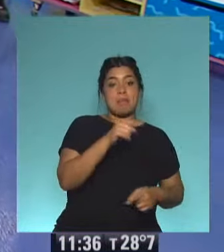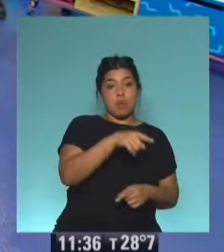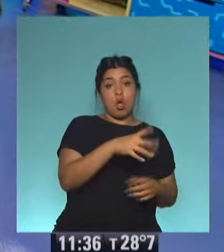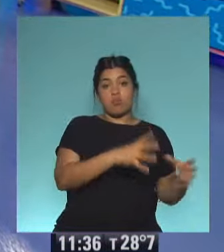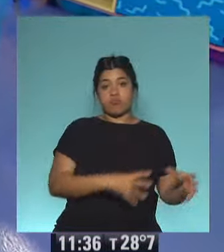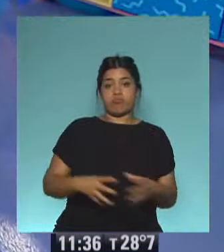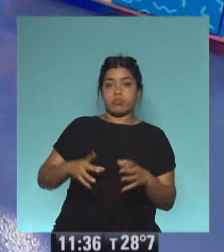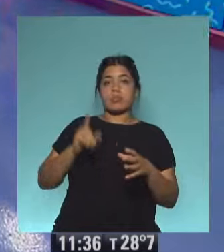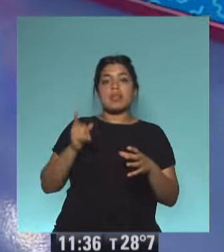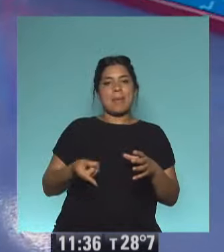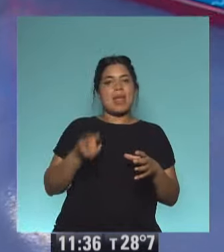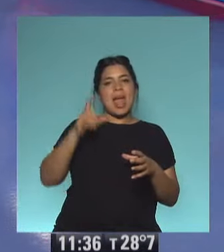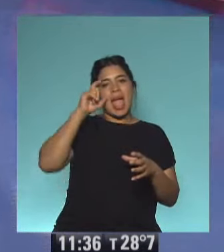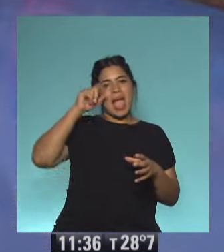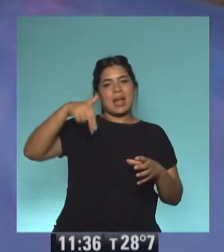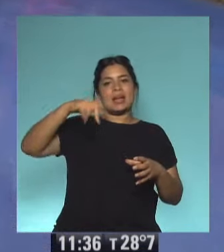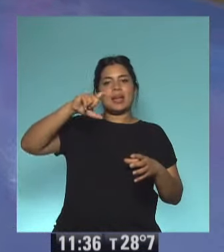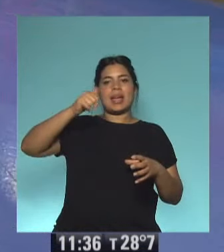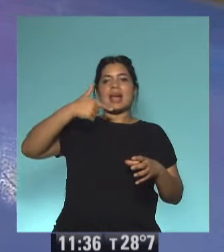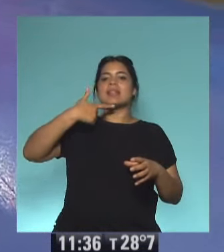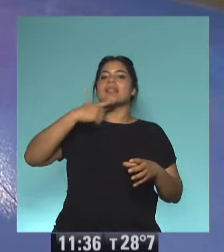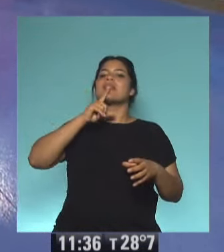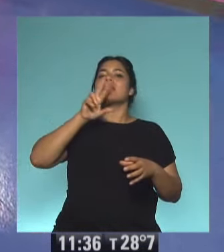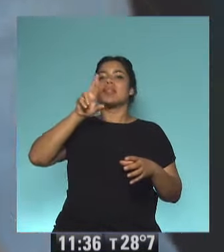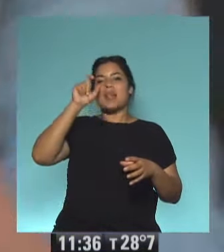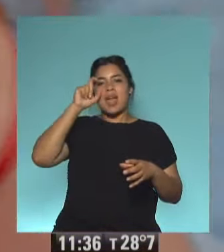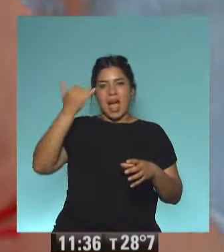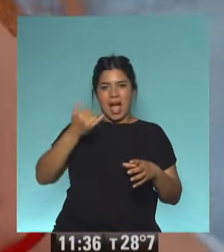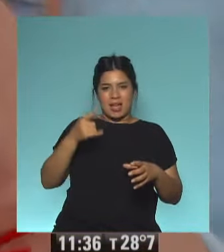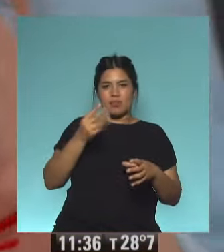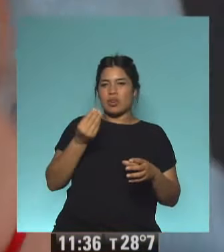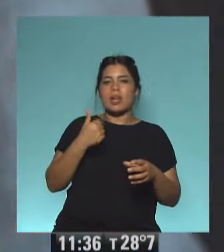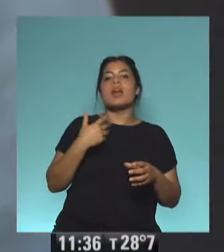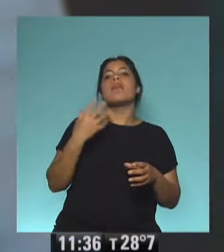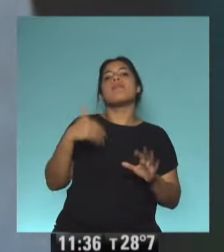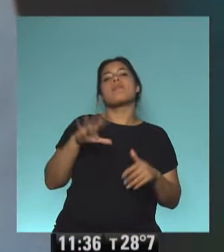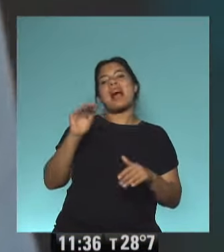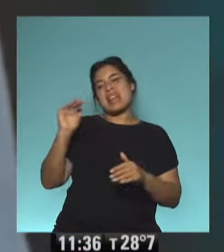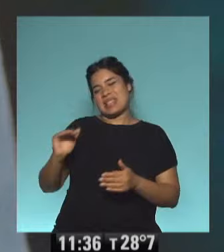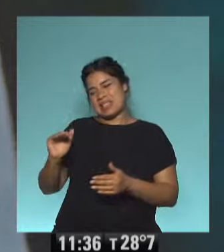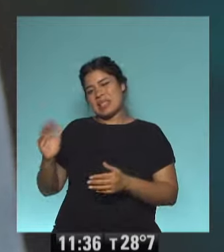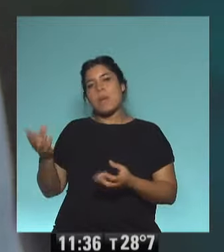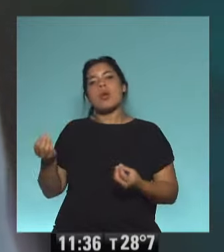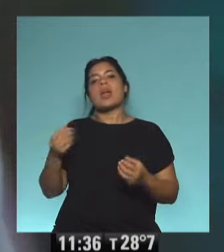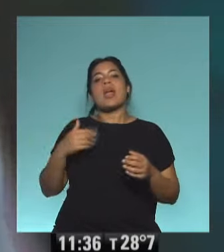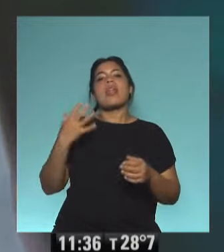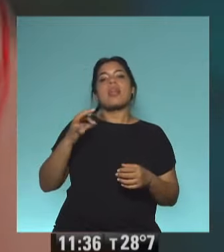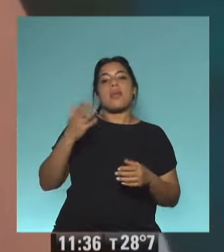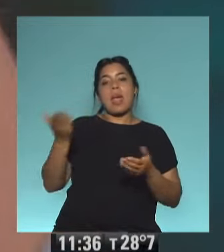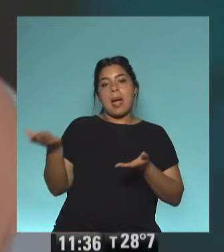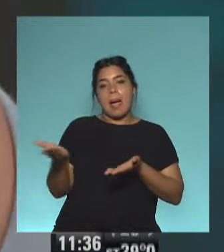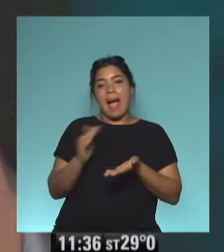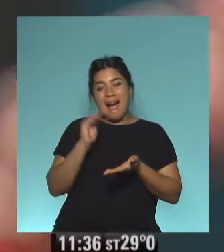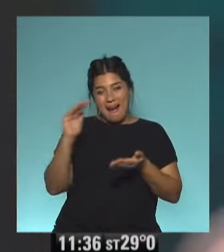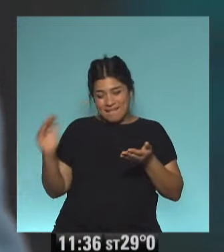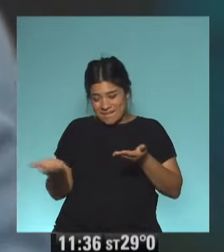del encastre porque se tiene que ir embocando. Es un juego para los más chiquititos. Claro, eso para los más chiquitos porque hay que poner el más grande de los encastres abajo y el